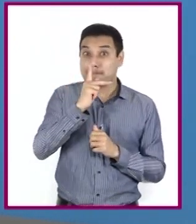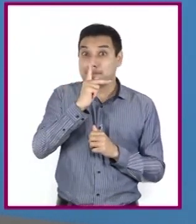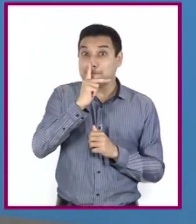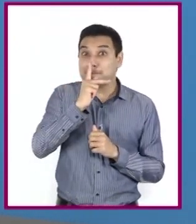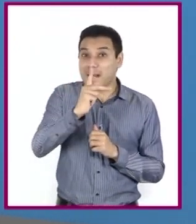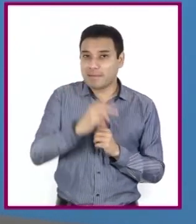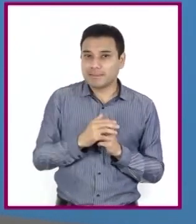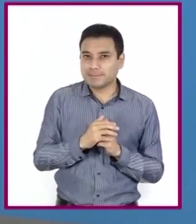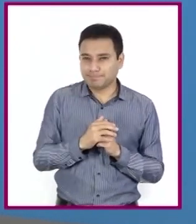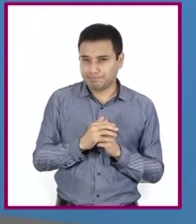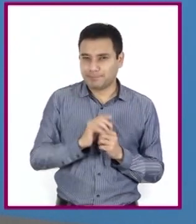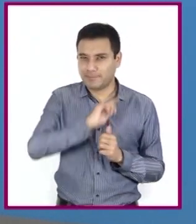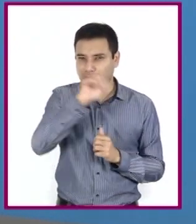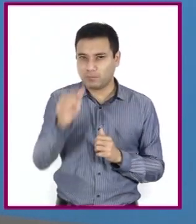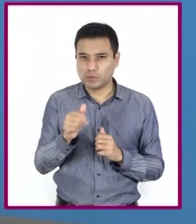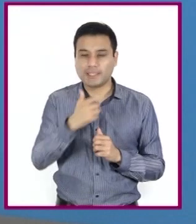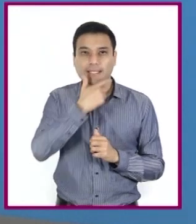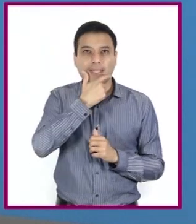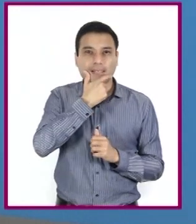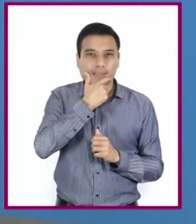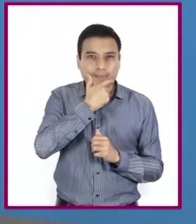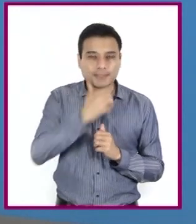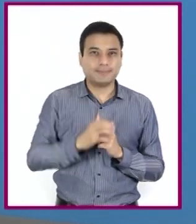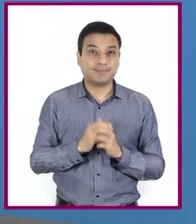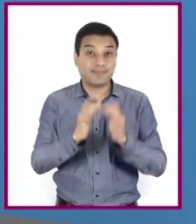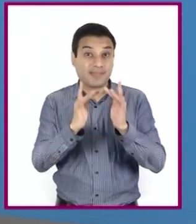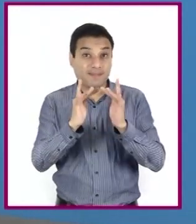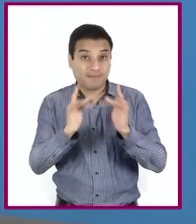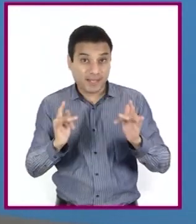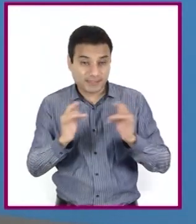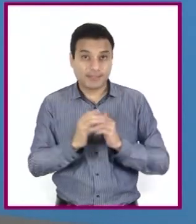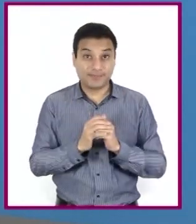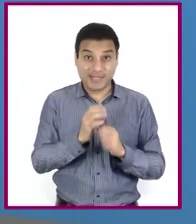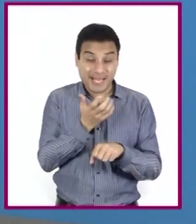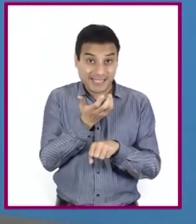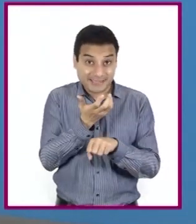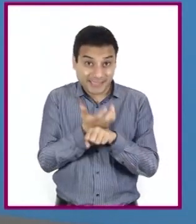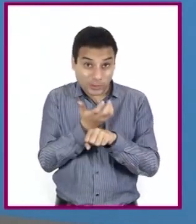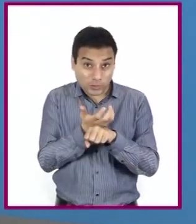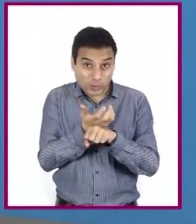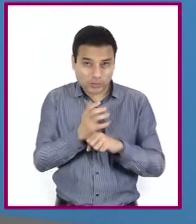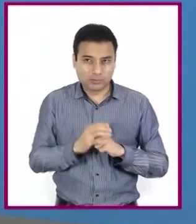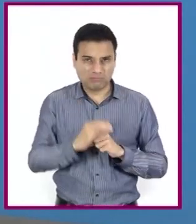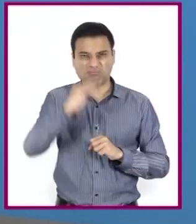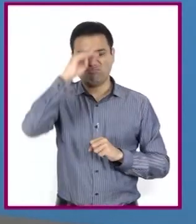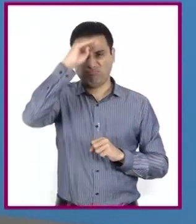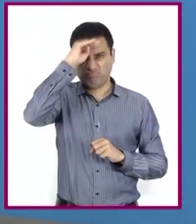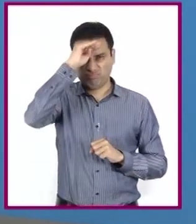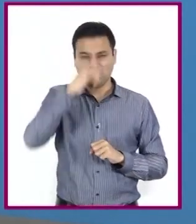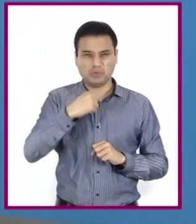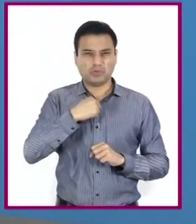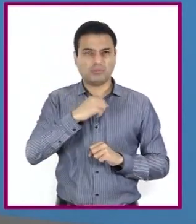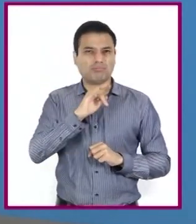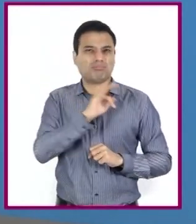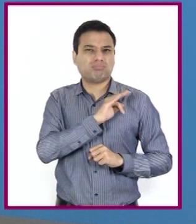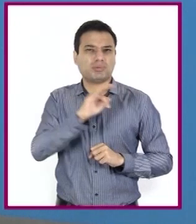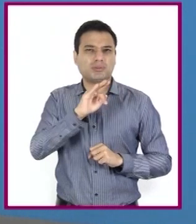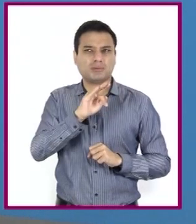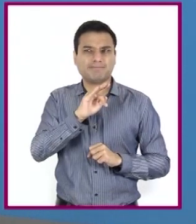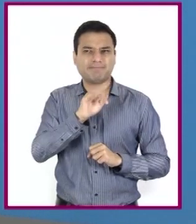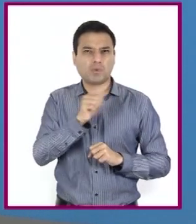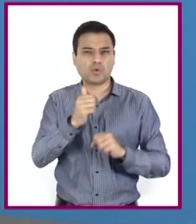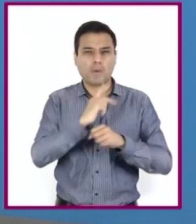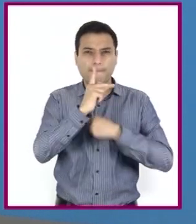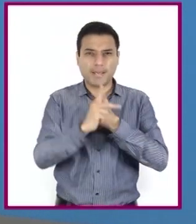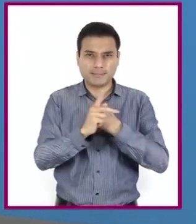potencias imperialistas Inglaterra, Francia y Estados Unidos de América principalmente a